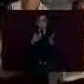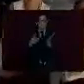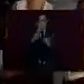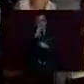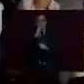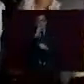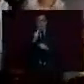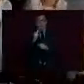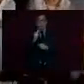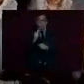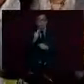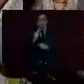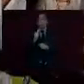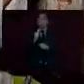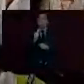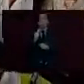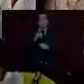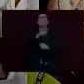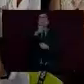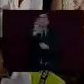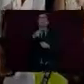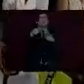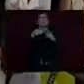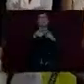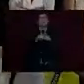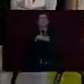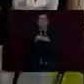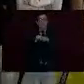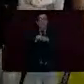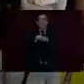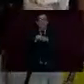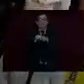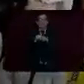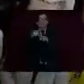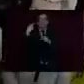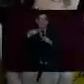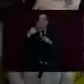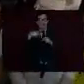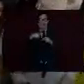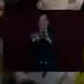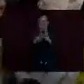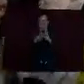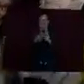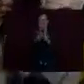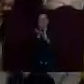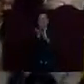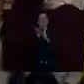nunca se hubiera empezado la recuperación de Veracruz.